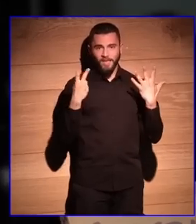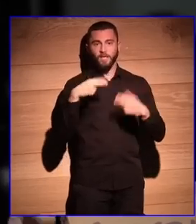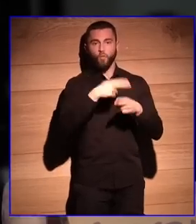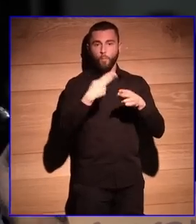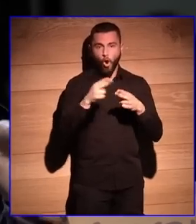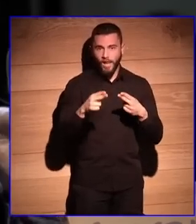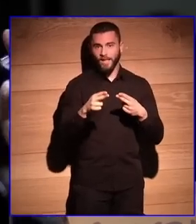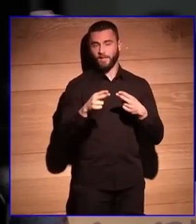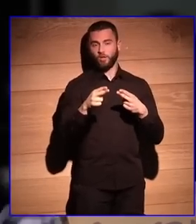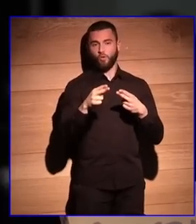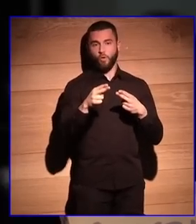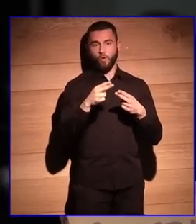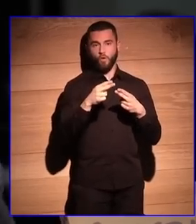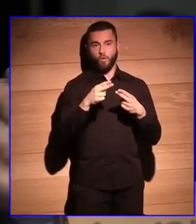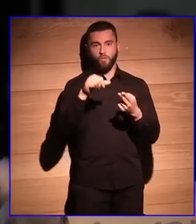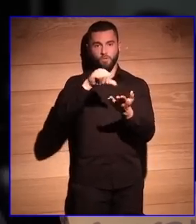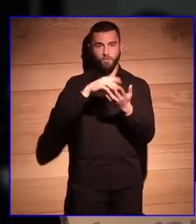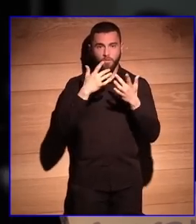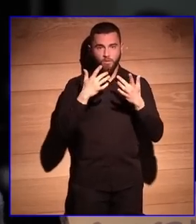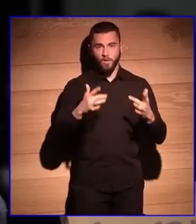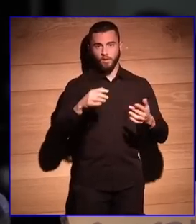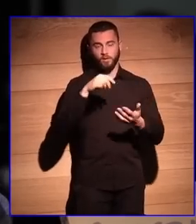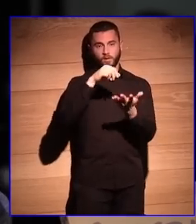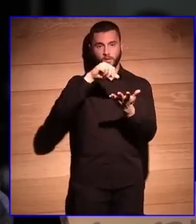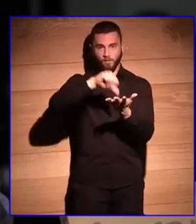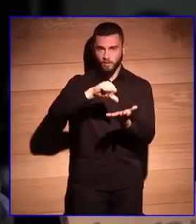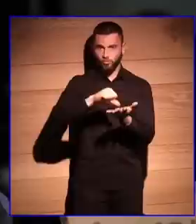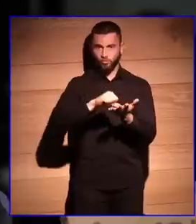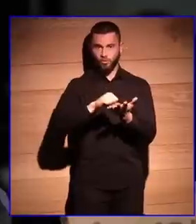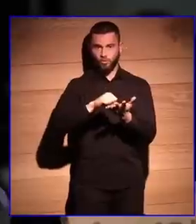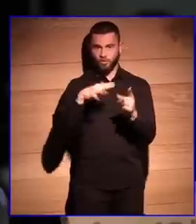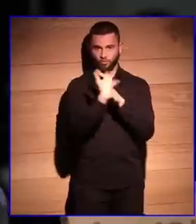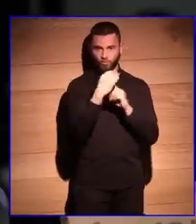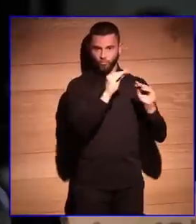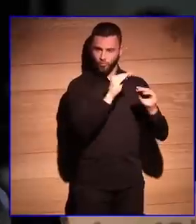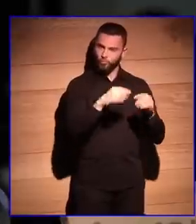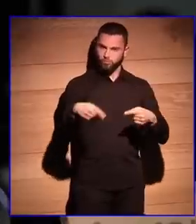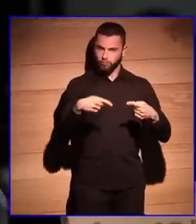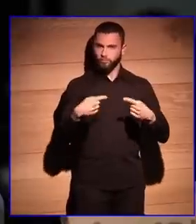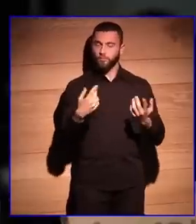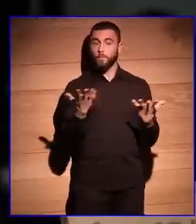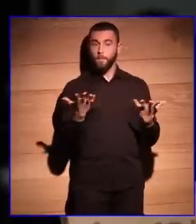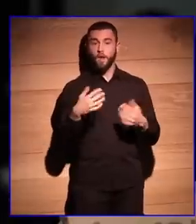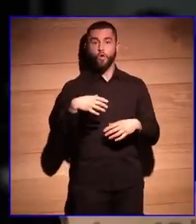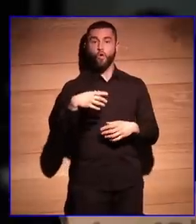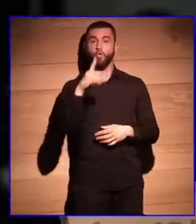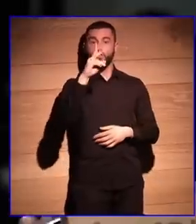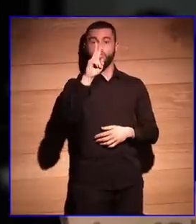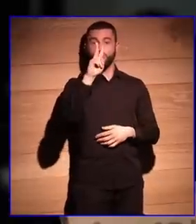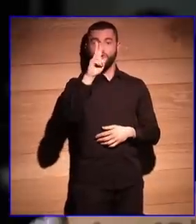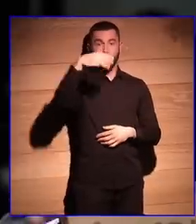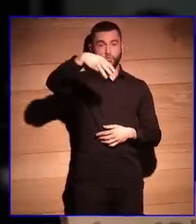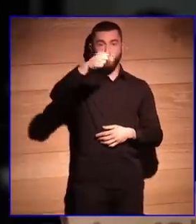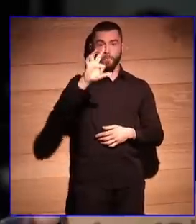político enormemente centralizador, muy discutido por su situación, pero incluso en el caso de Dumas